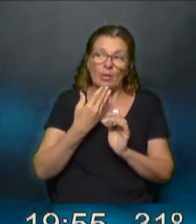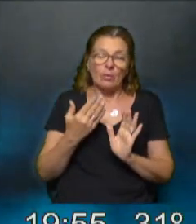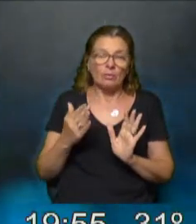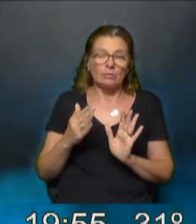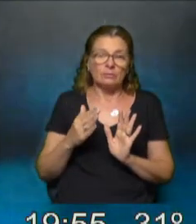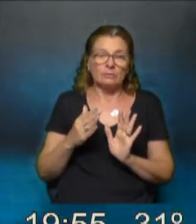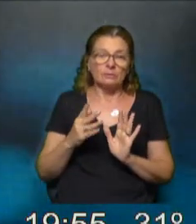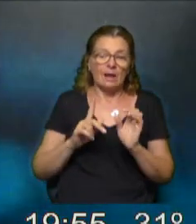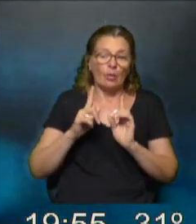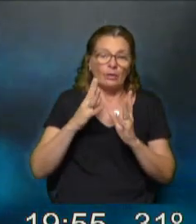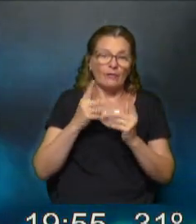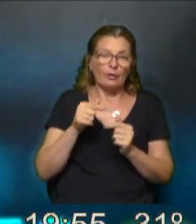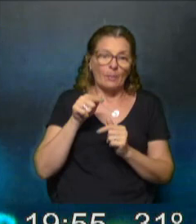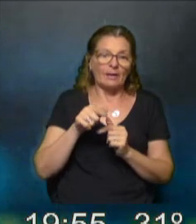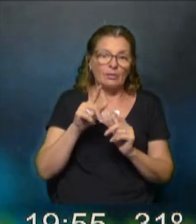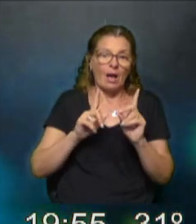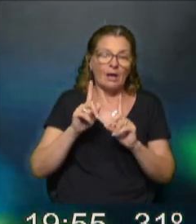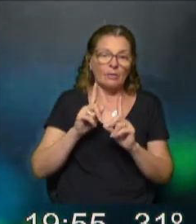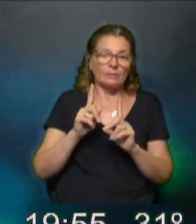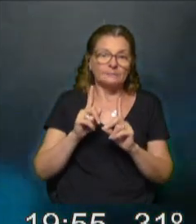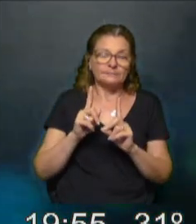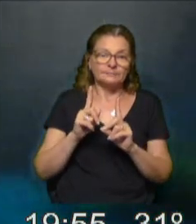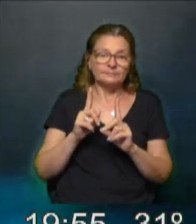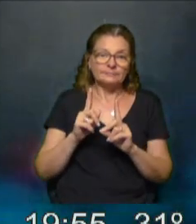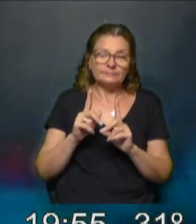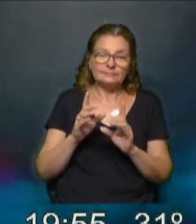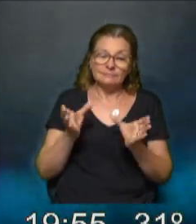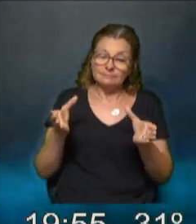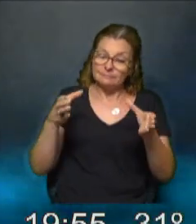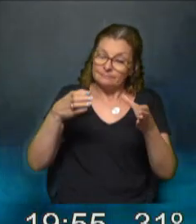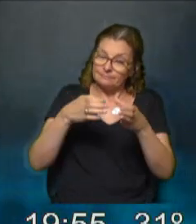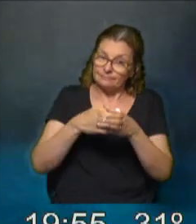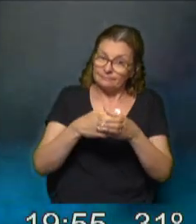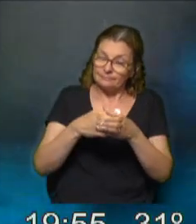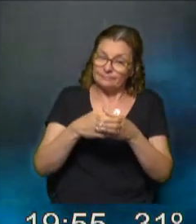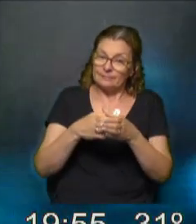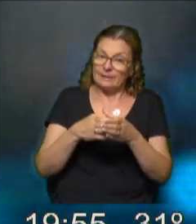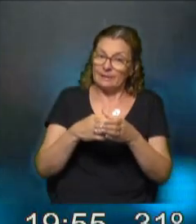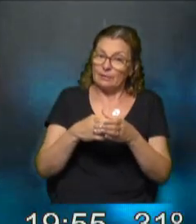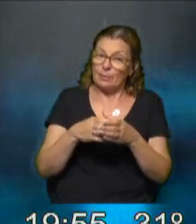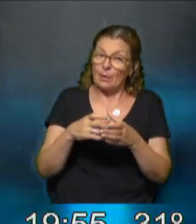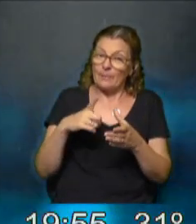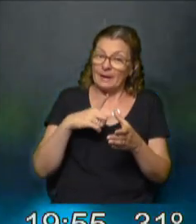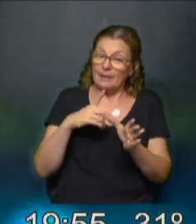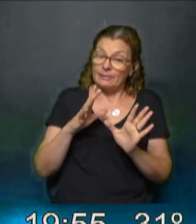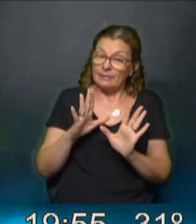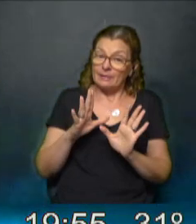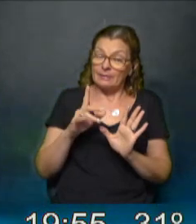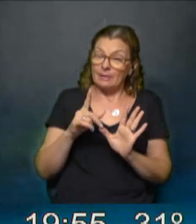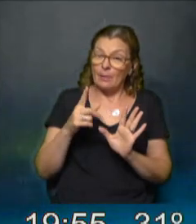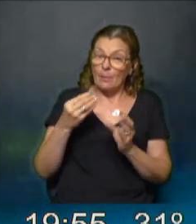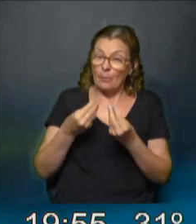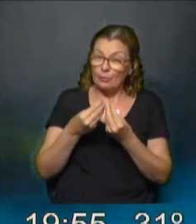si de alguna manera eso es algo que la la centralidad que tuvo en su momento s y las esperanzas que depositó Porque mucha gente